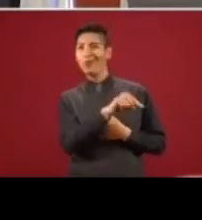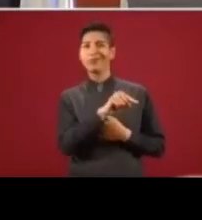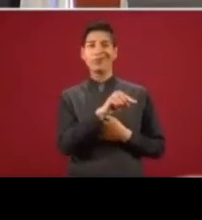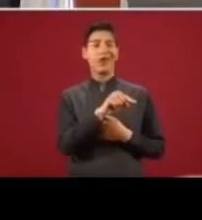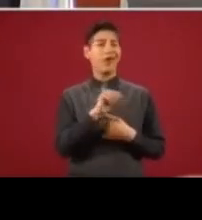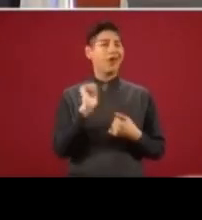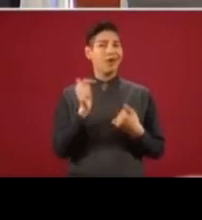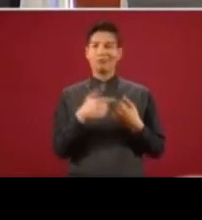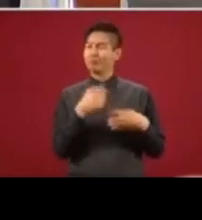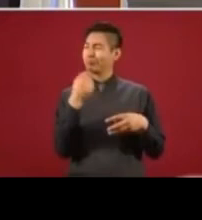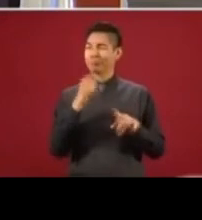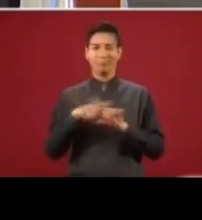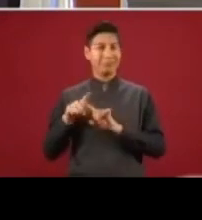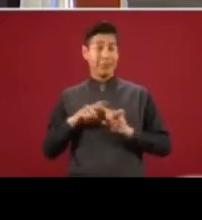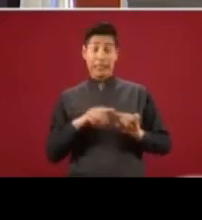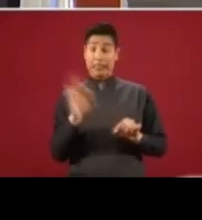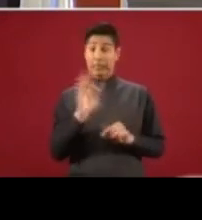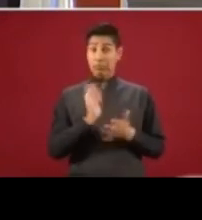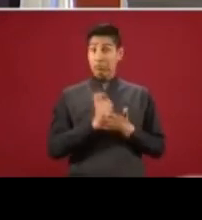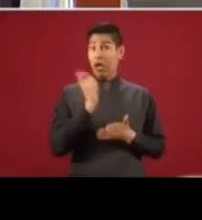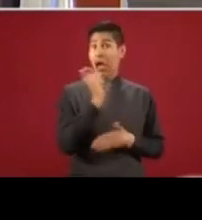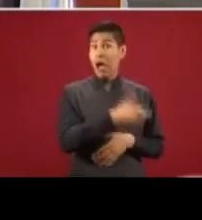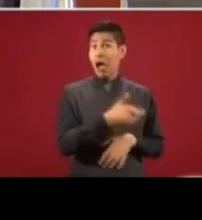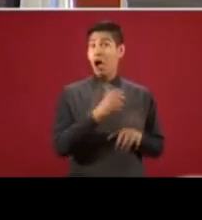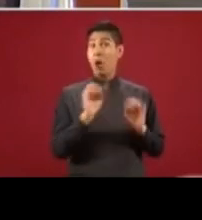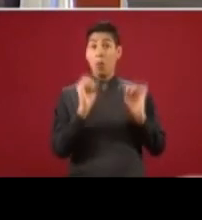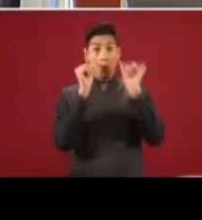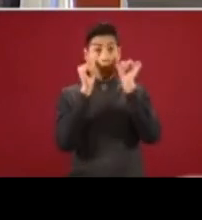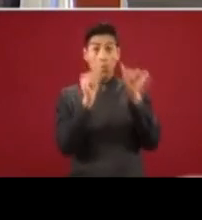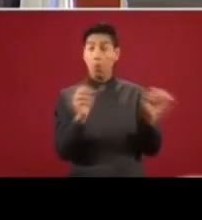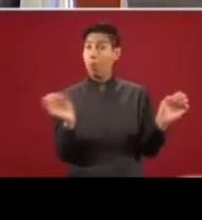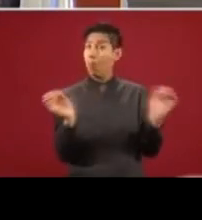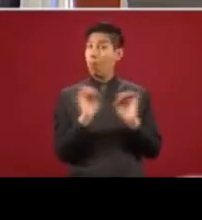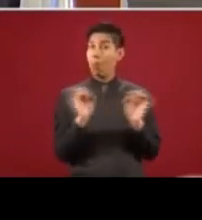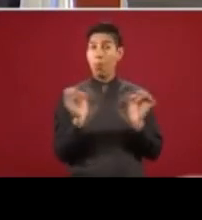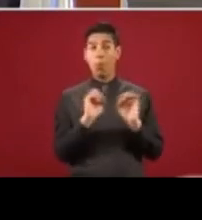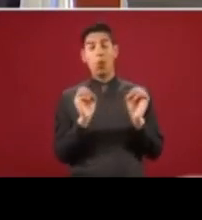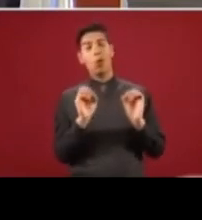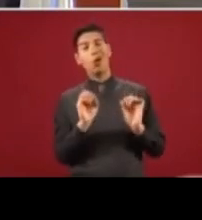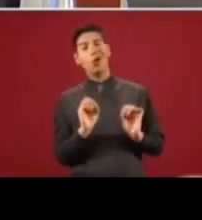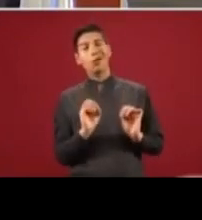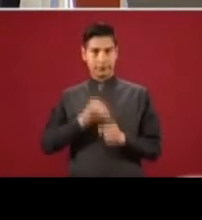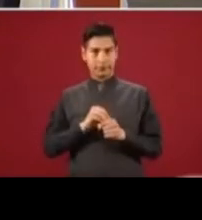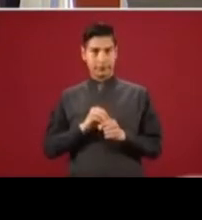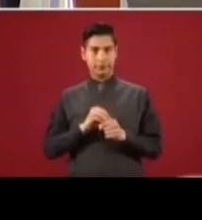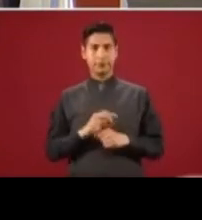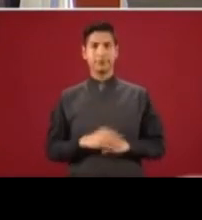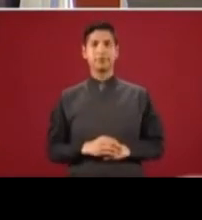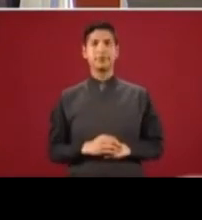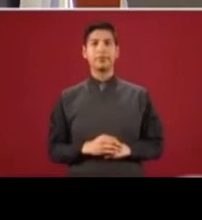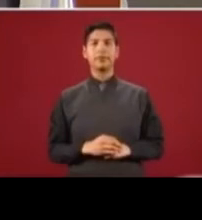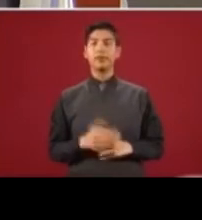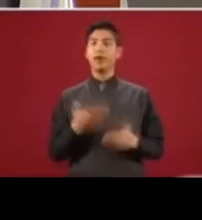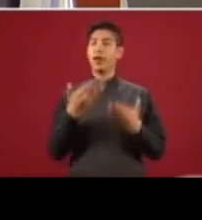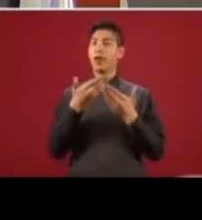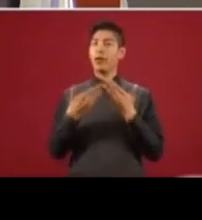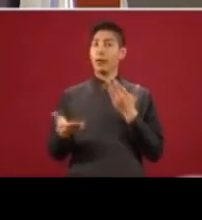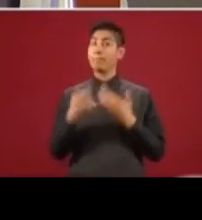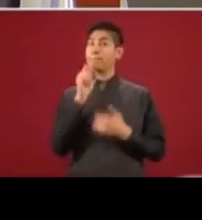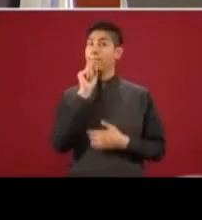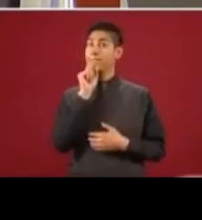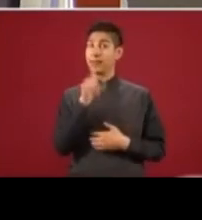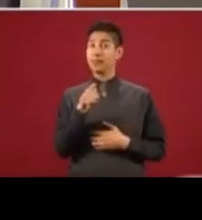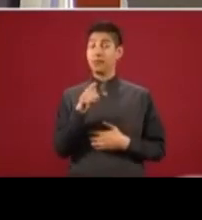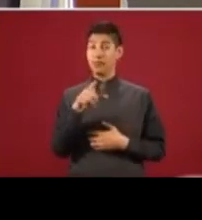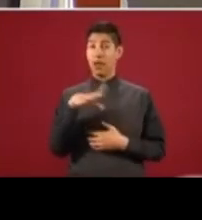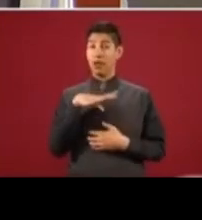abuso, sobre cobros, sobre negación del servicio, sobre baja calidad del servicio, etcétera. Ahora, de las cuatro encomiendas